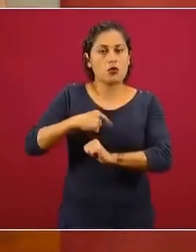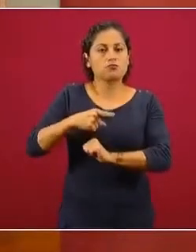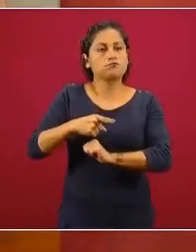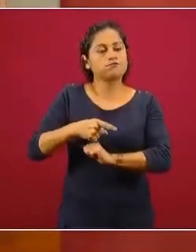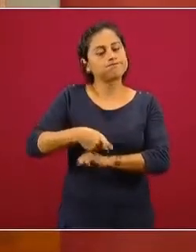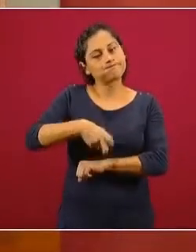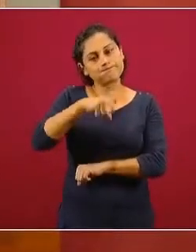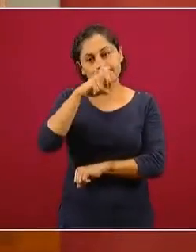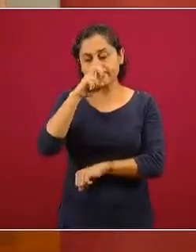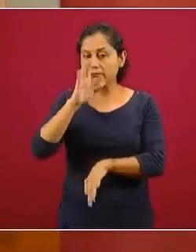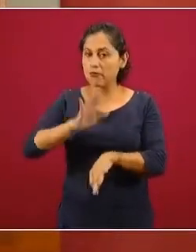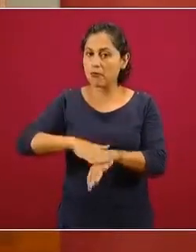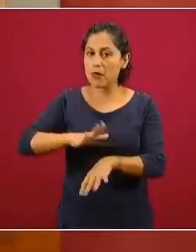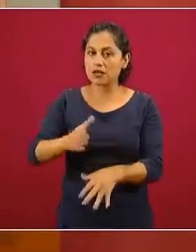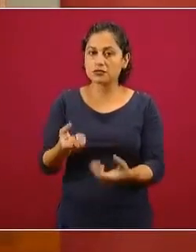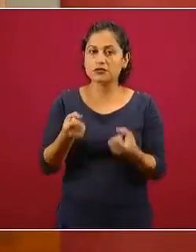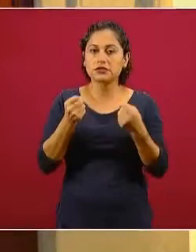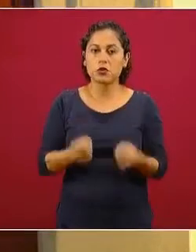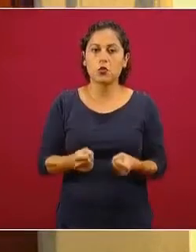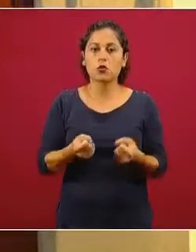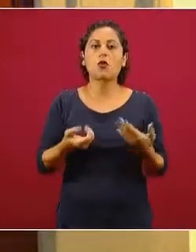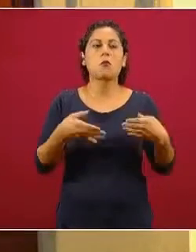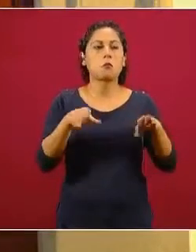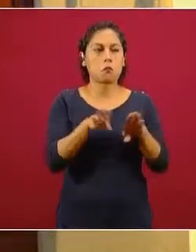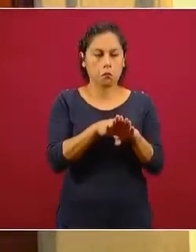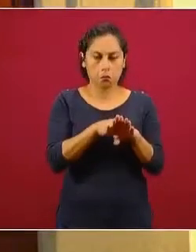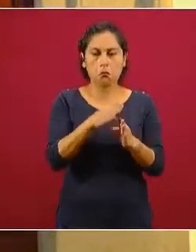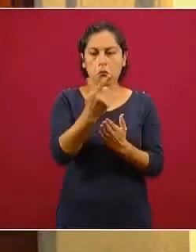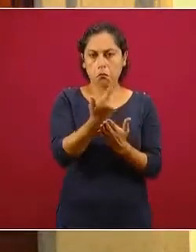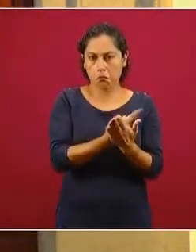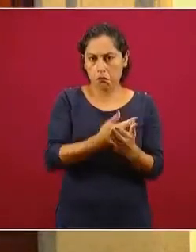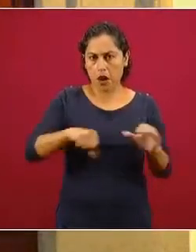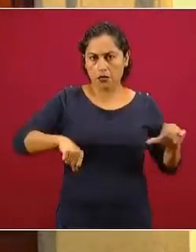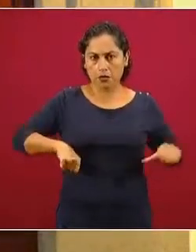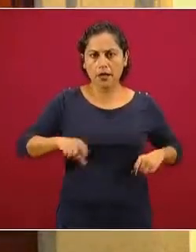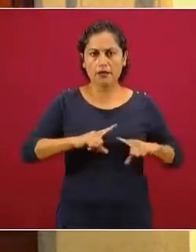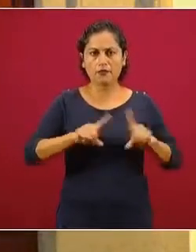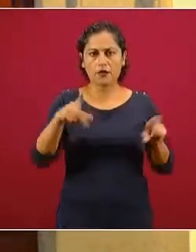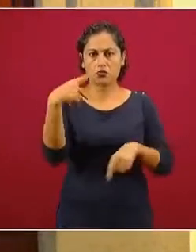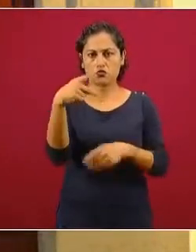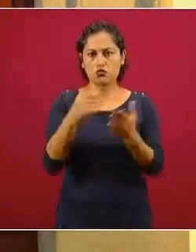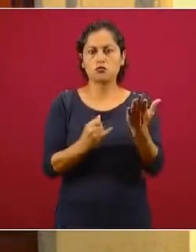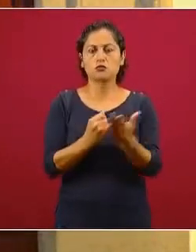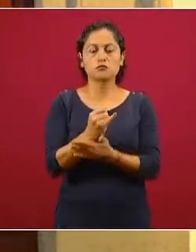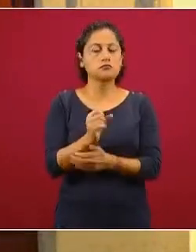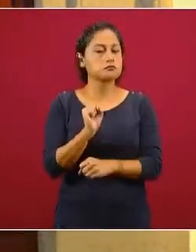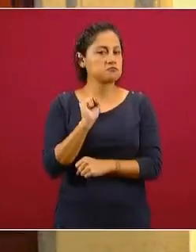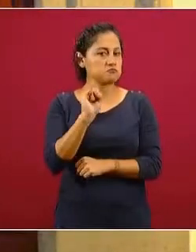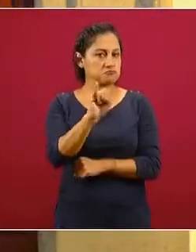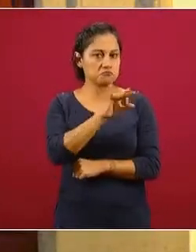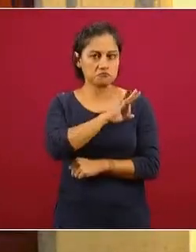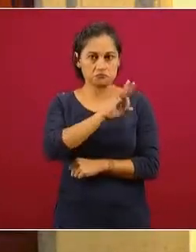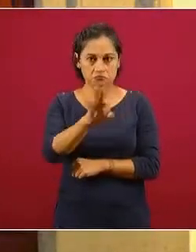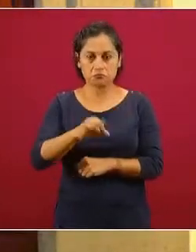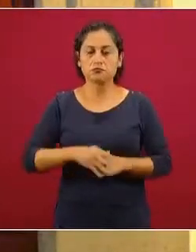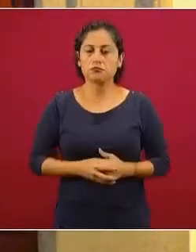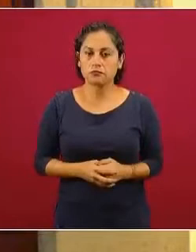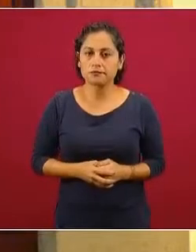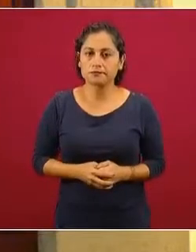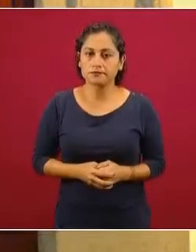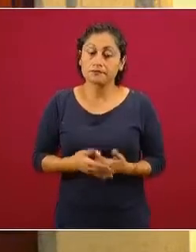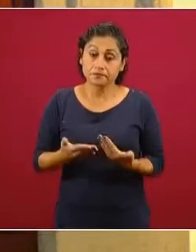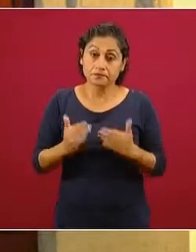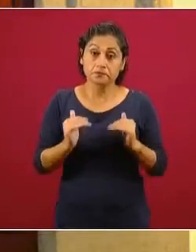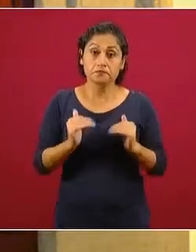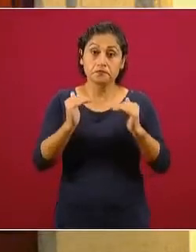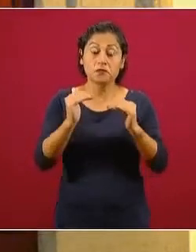las dinámicas sociales, a la movilidad y, por ejemplo, llevar a cabo restricciones que están marcadas en un color